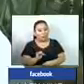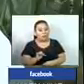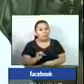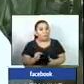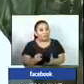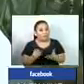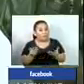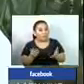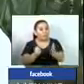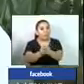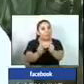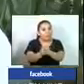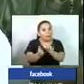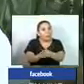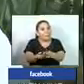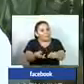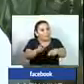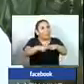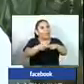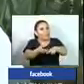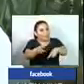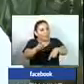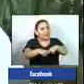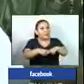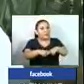que vienen a abonar a situaciones